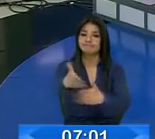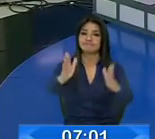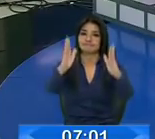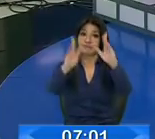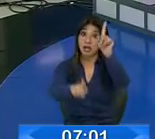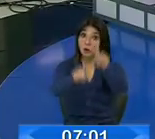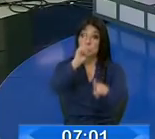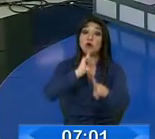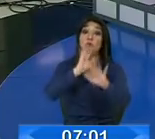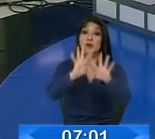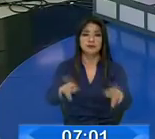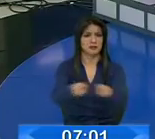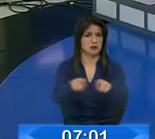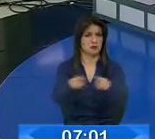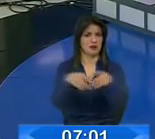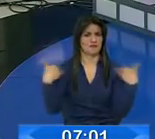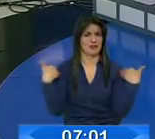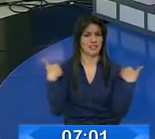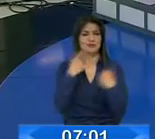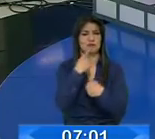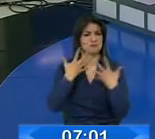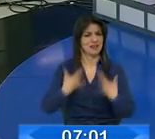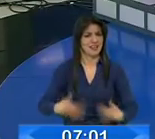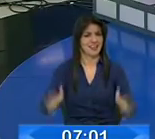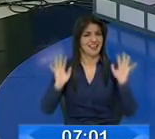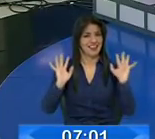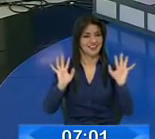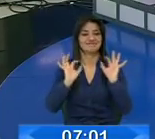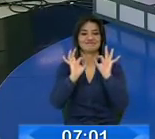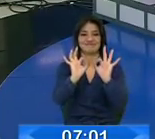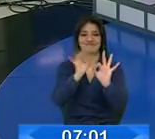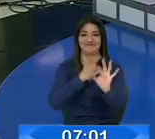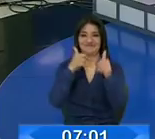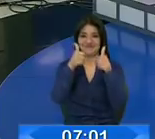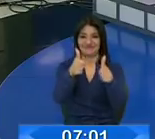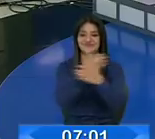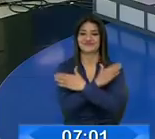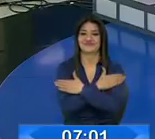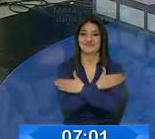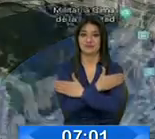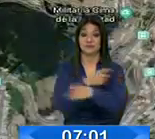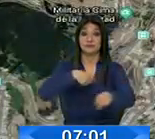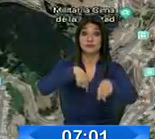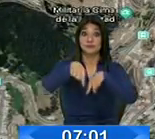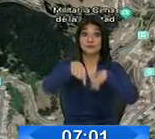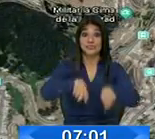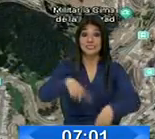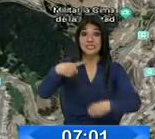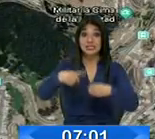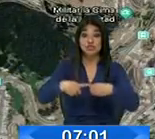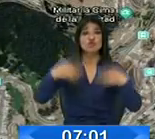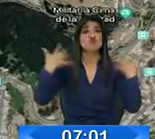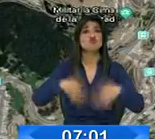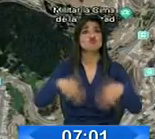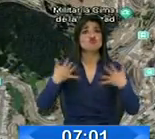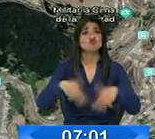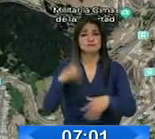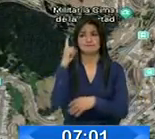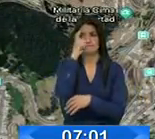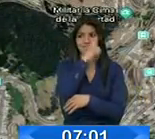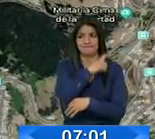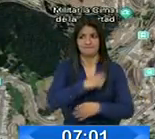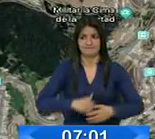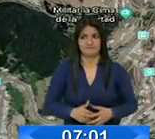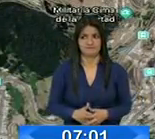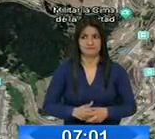algunos cumpleaños. Así que a también hay que mandarles. Que la pasen linda. Hay que mandarles un abrazo. El tráfico en Quito está, vea, señora productora, complicado. Vea,